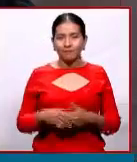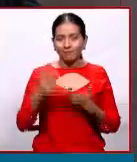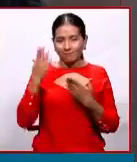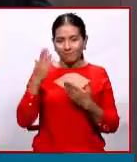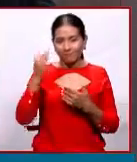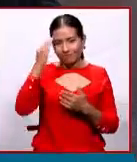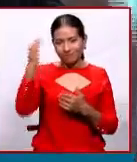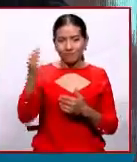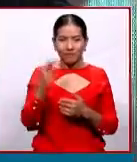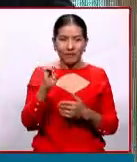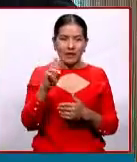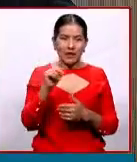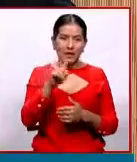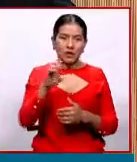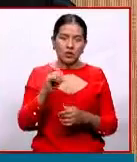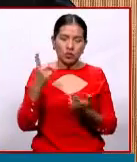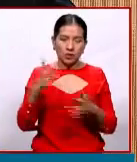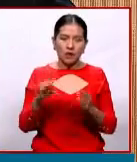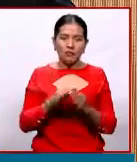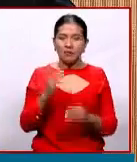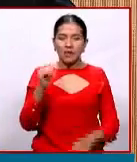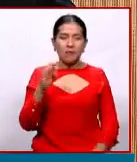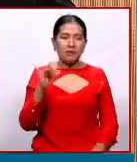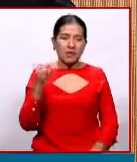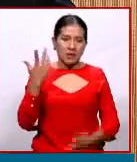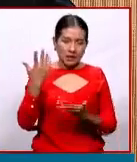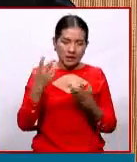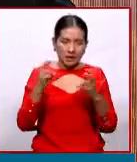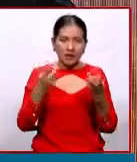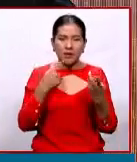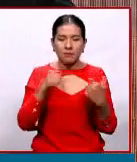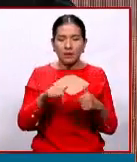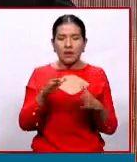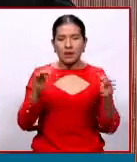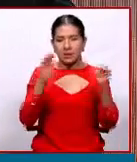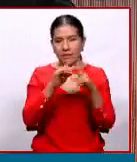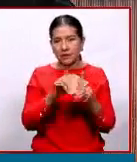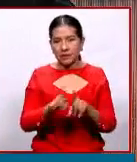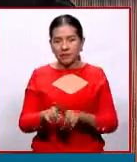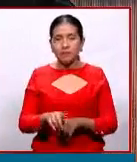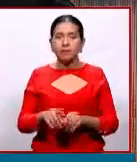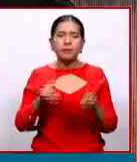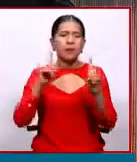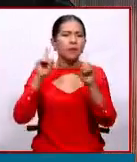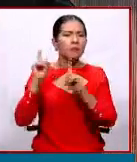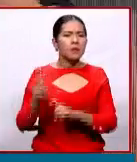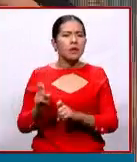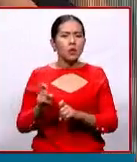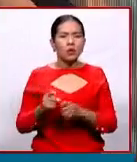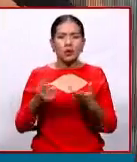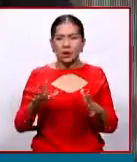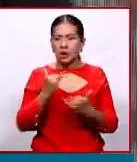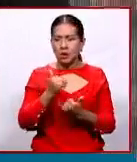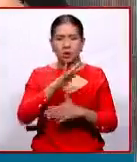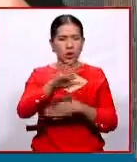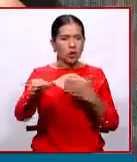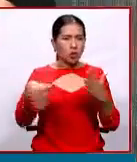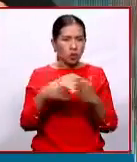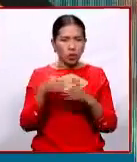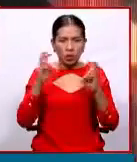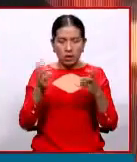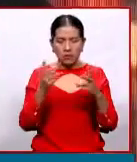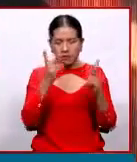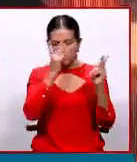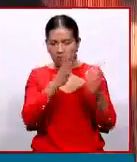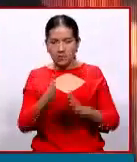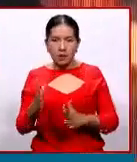poder saludarte. Aquí Camila Ugalde desde la sede de gobierno también. Mira, ahora en todo esto, lo que representa el plan de